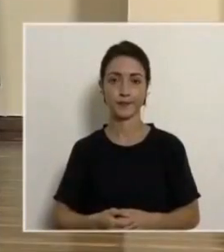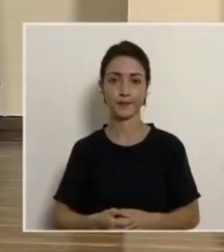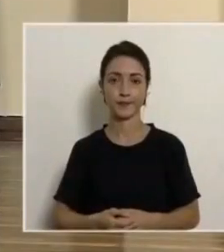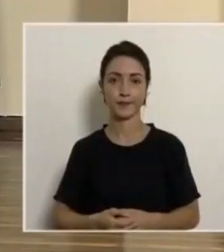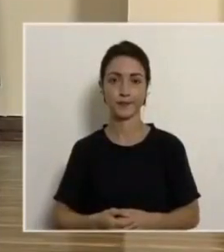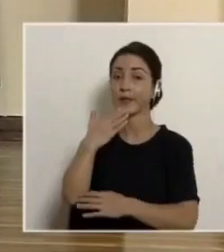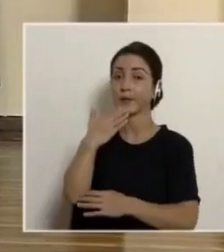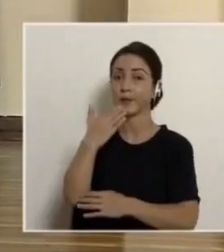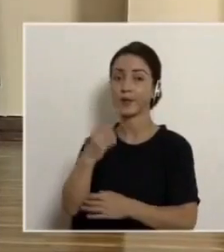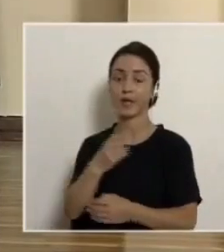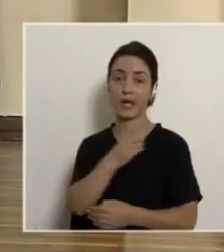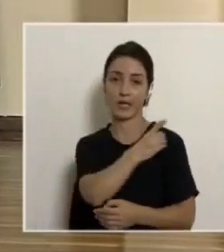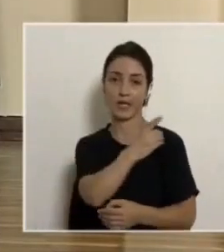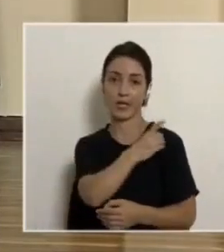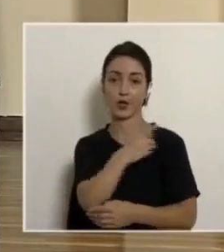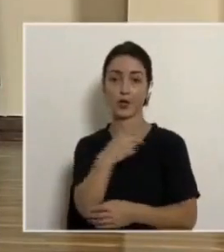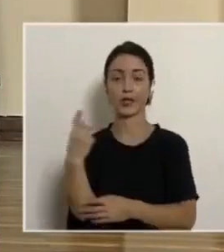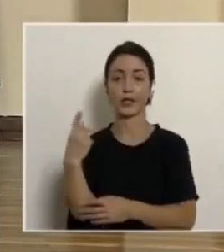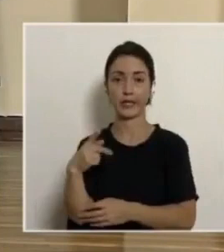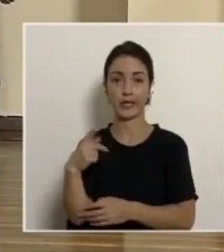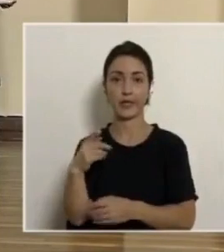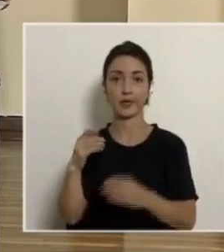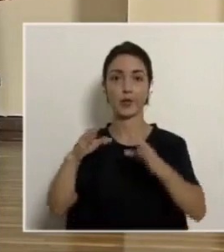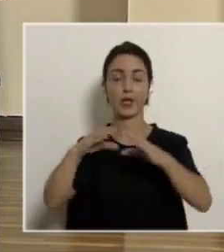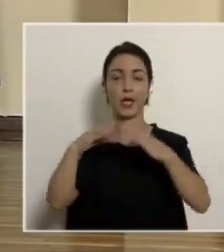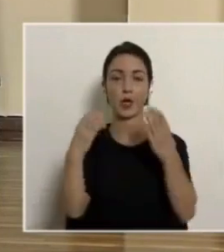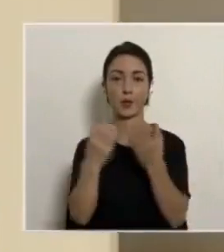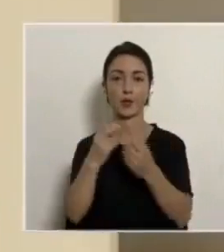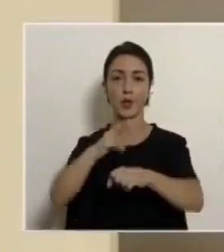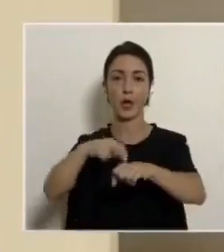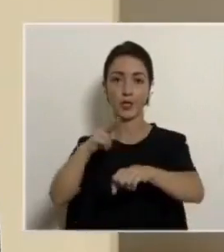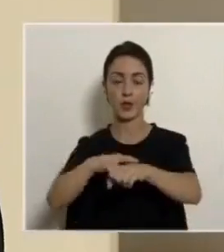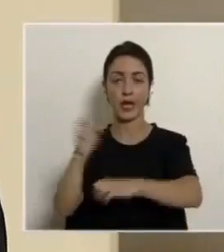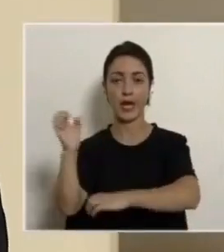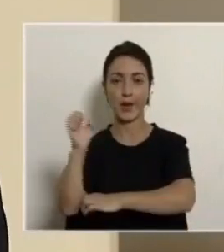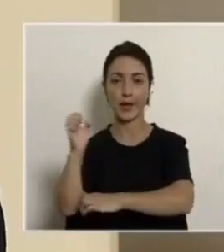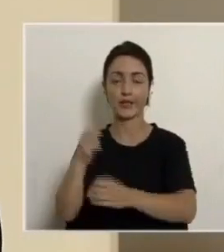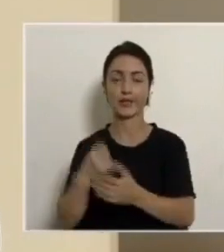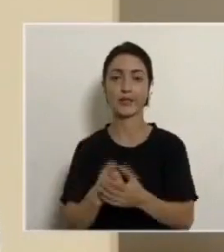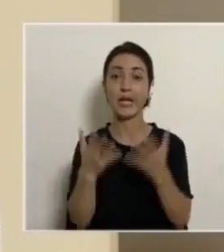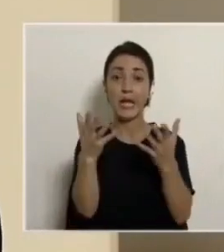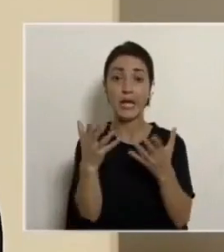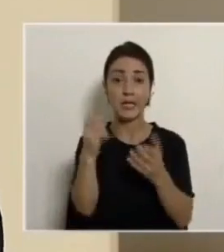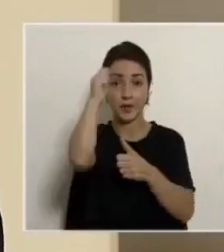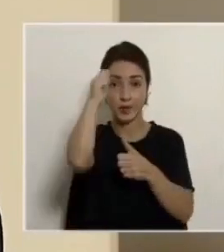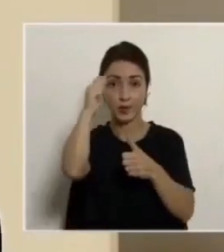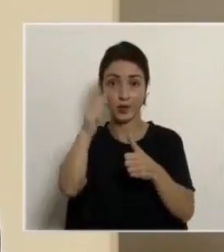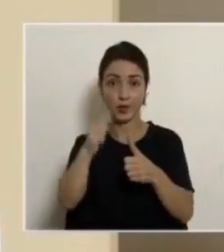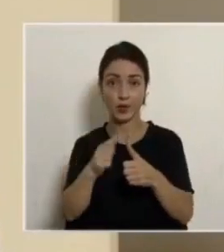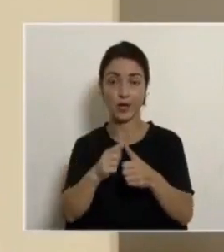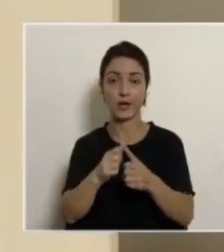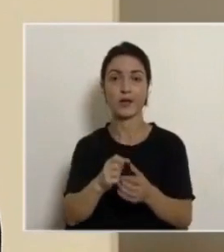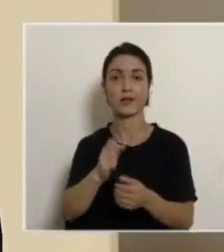Muchas gracias al director de riesgo de la Comisión Nacional de Emergencias. Queremos recordarles el